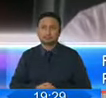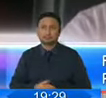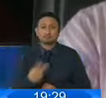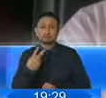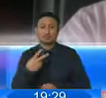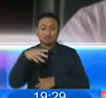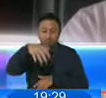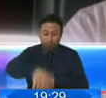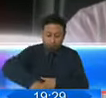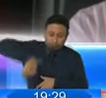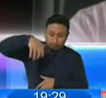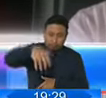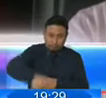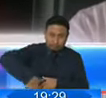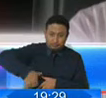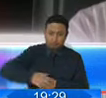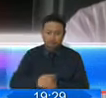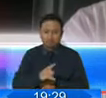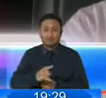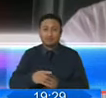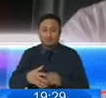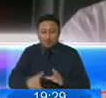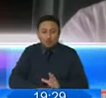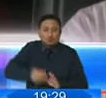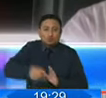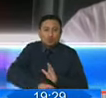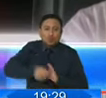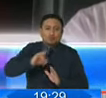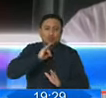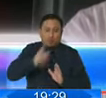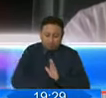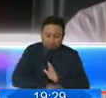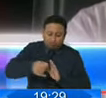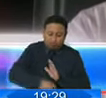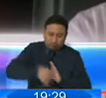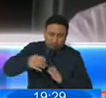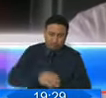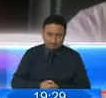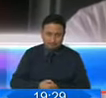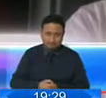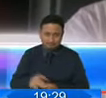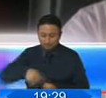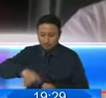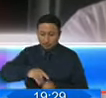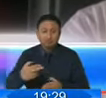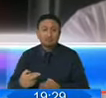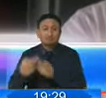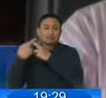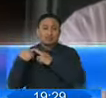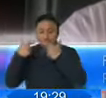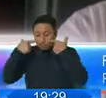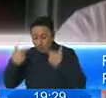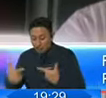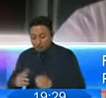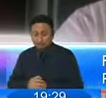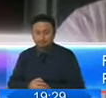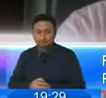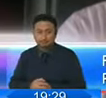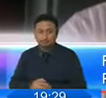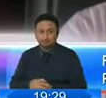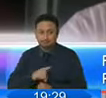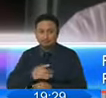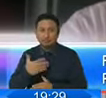2 excavadoras, una bomba, y estas están bajo la custodia de acuerdo a